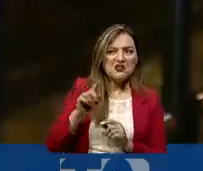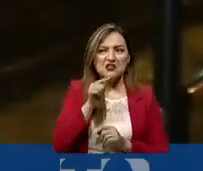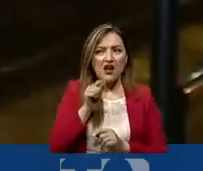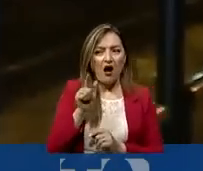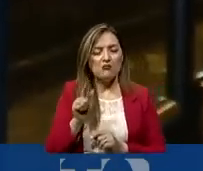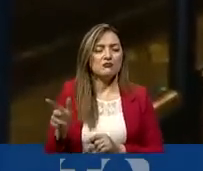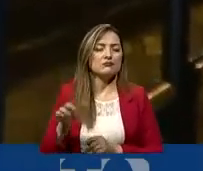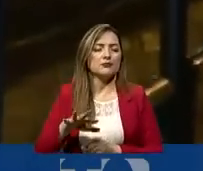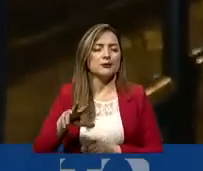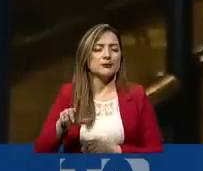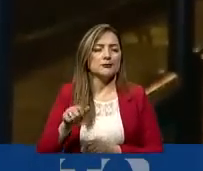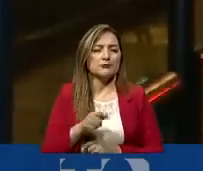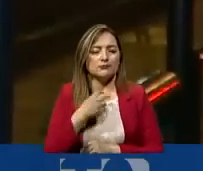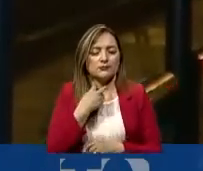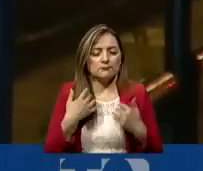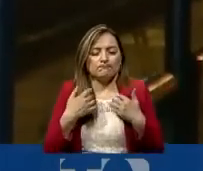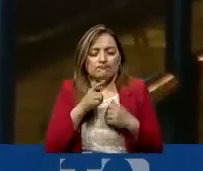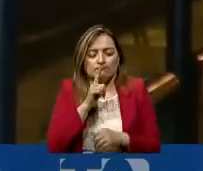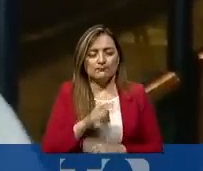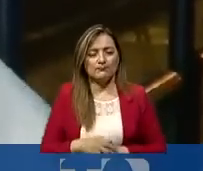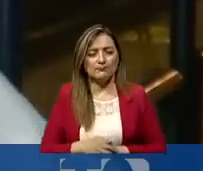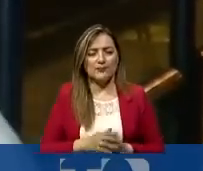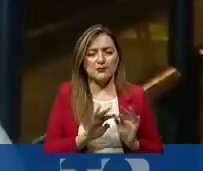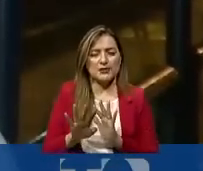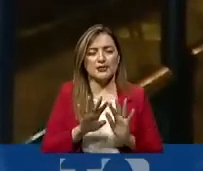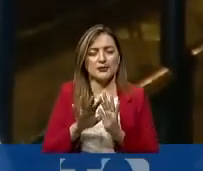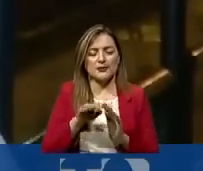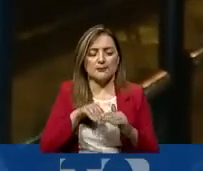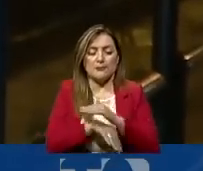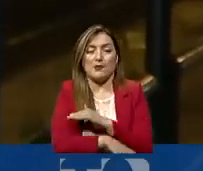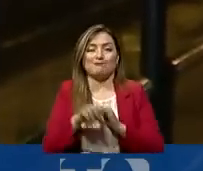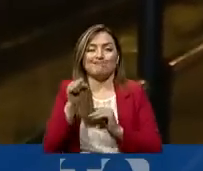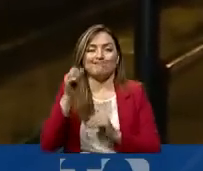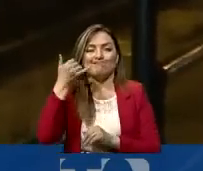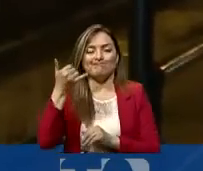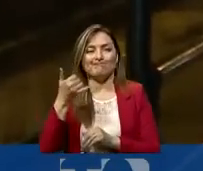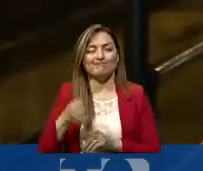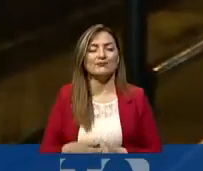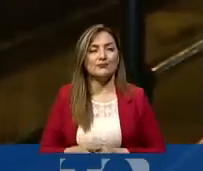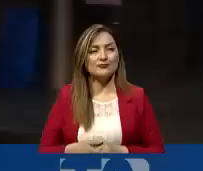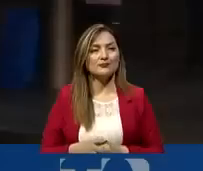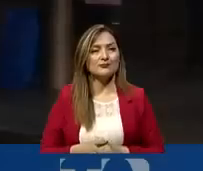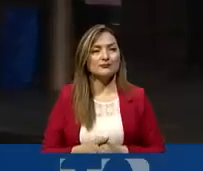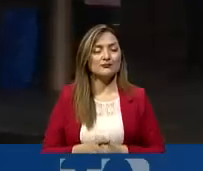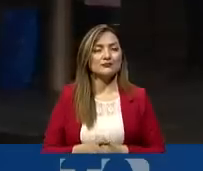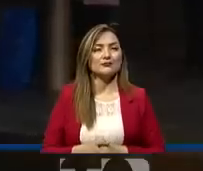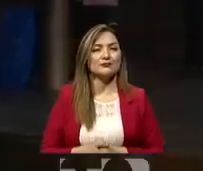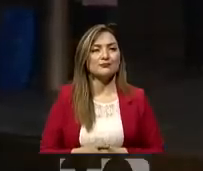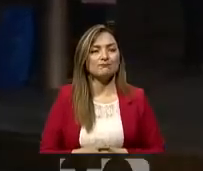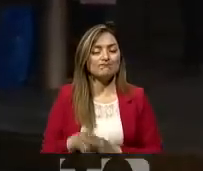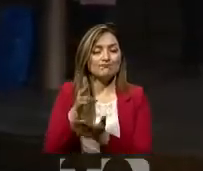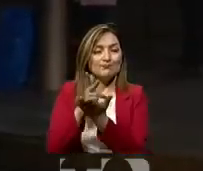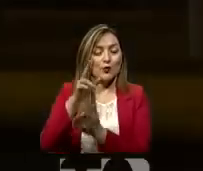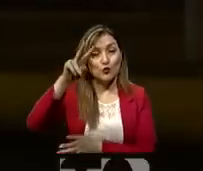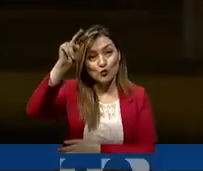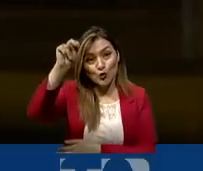nada. Es que como se llena, entonces ahí ellos aprovechan y le meten la mano a los bolsillos y le van quitando las cosas. Incluso en la terminal